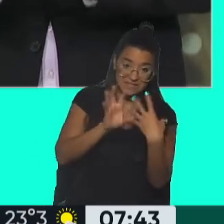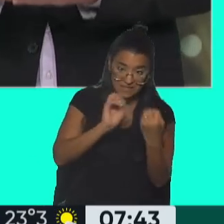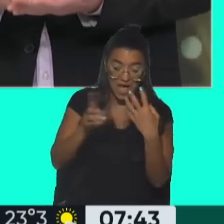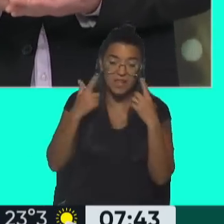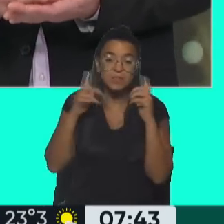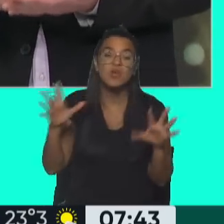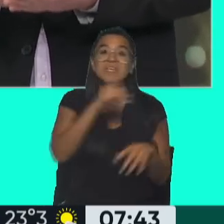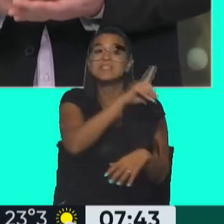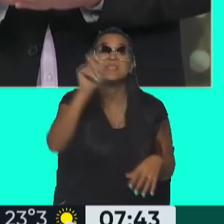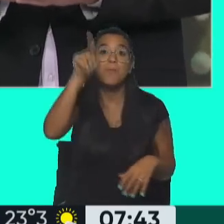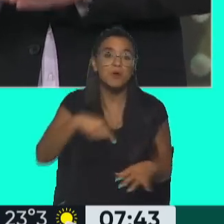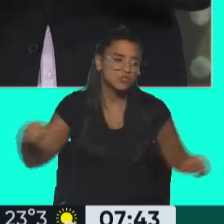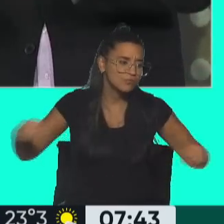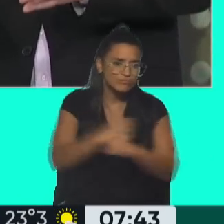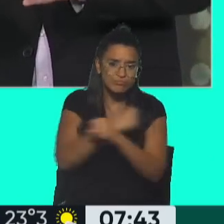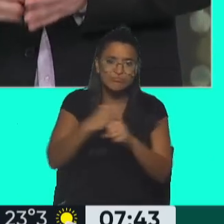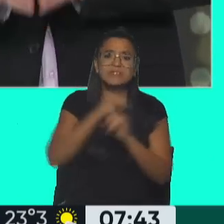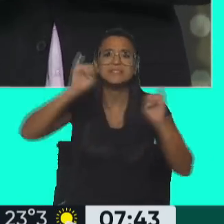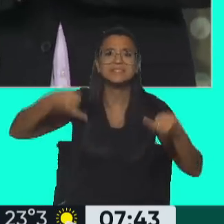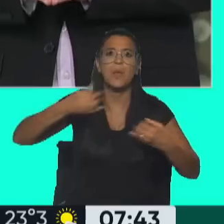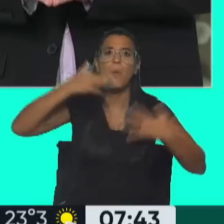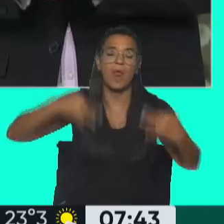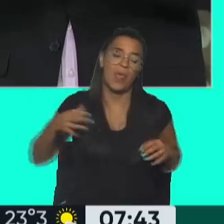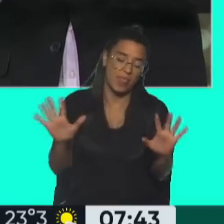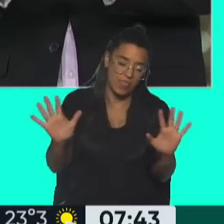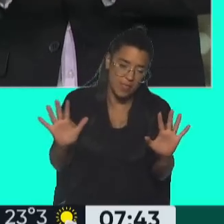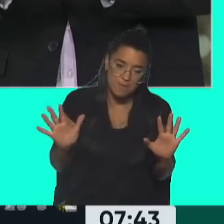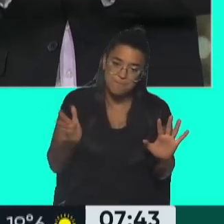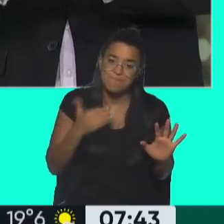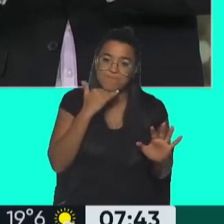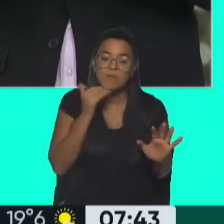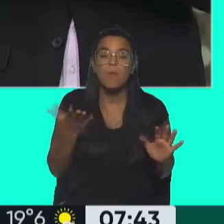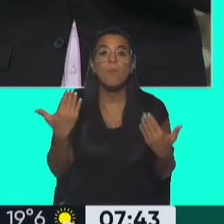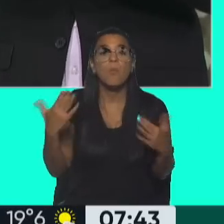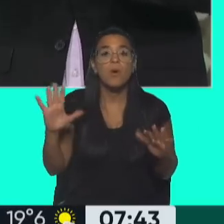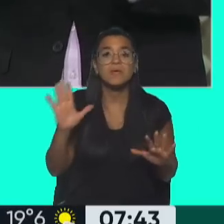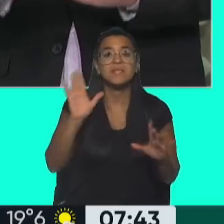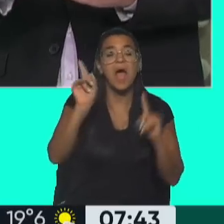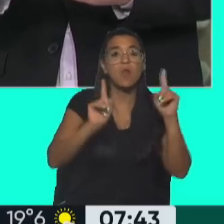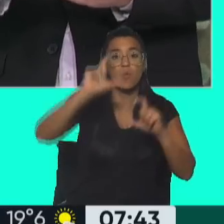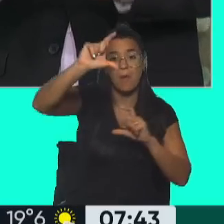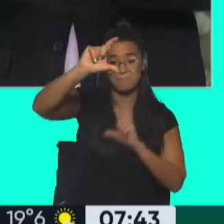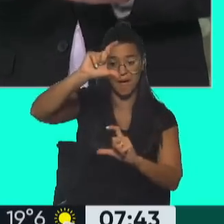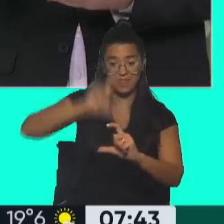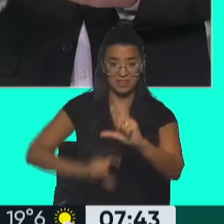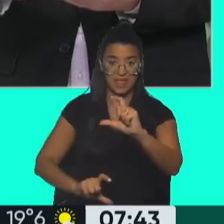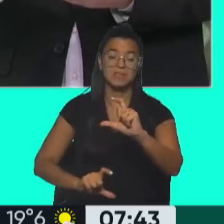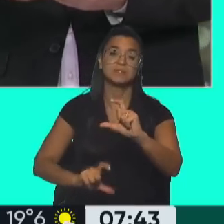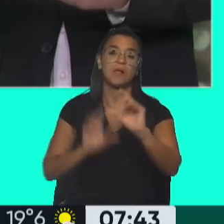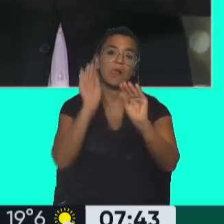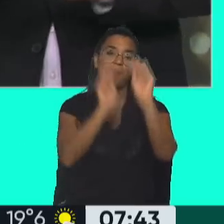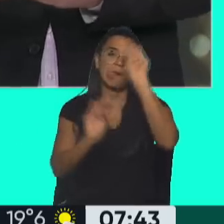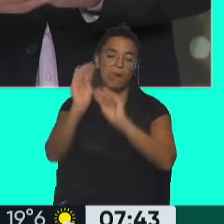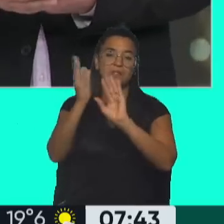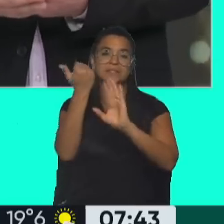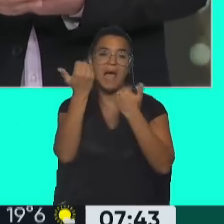un 100% de certeza de que esto sea así, e insisto, es muy probable que haya partes de esos chats que hayan sido